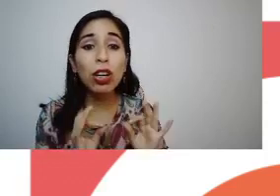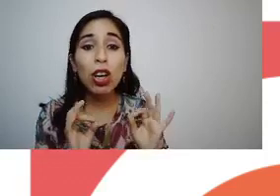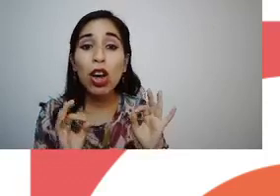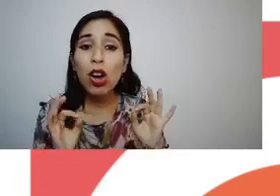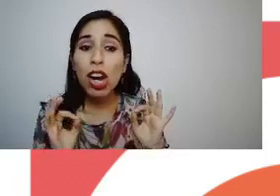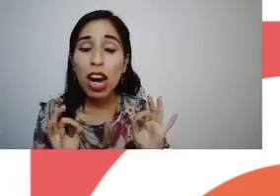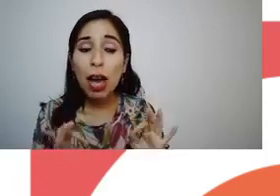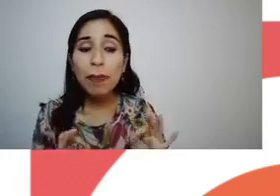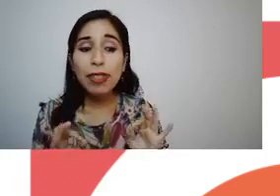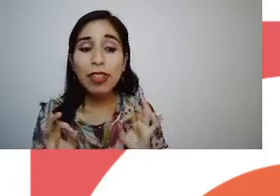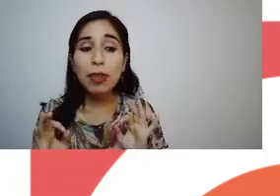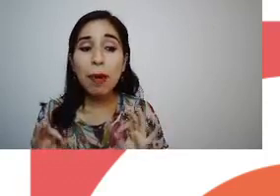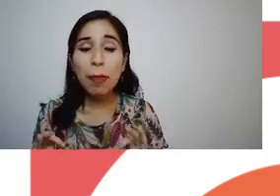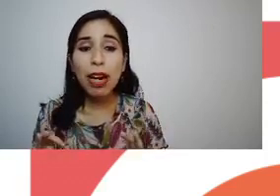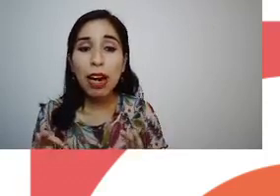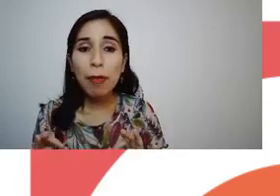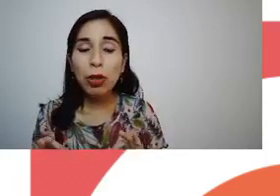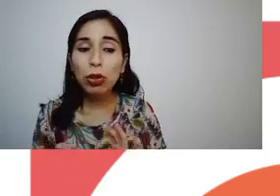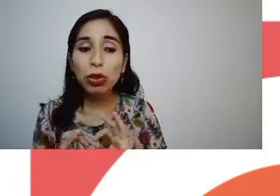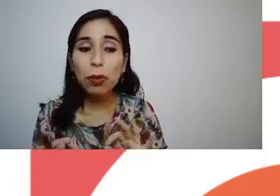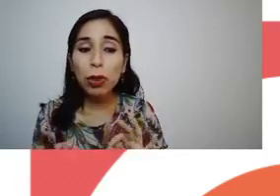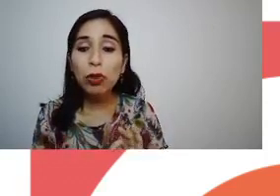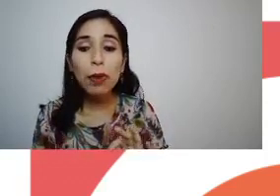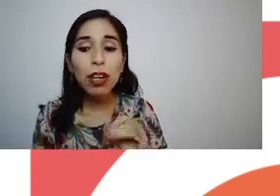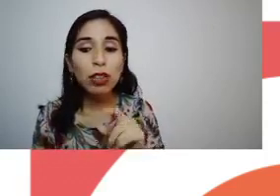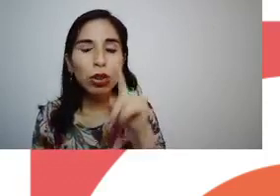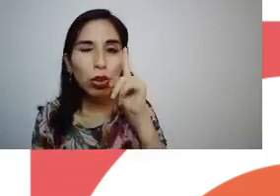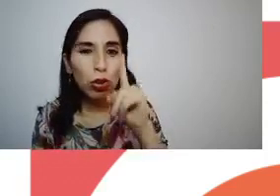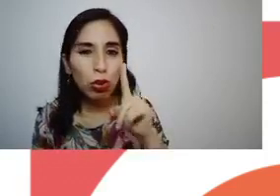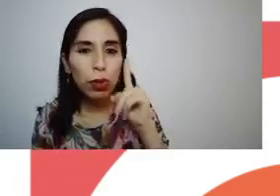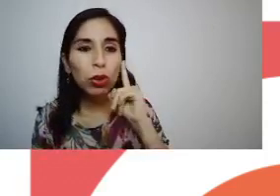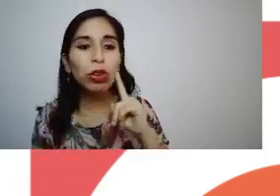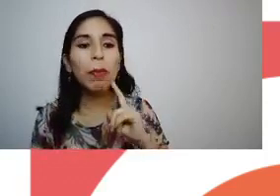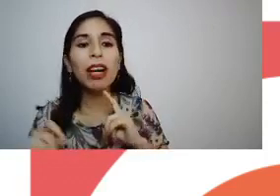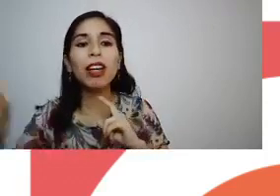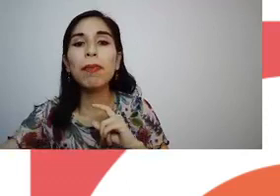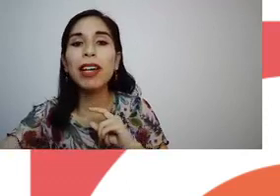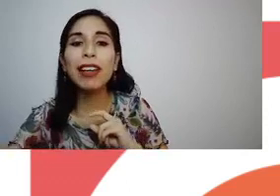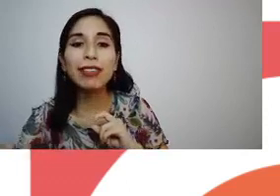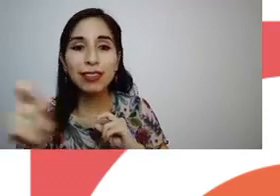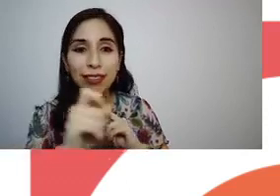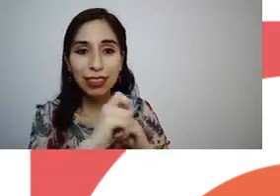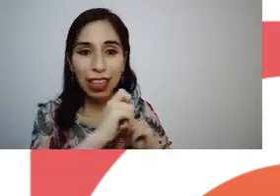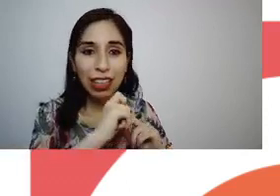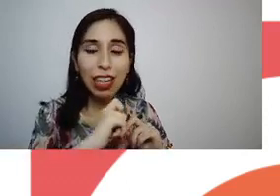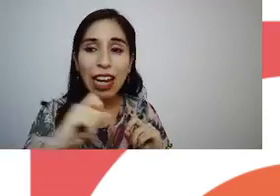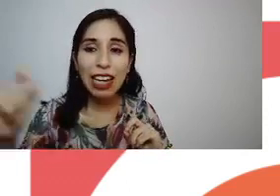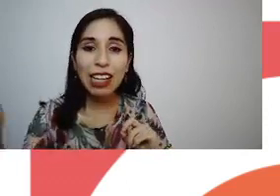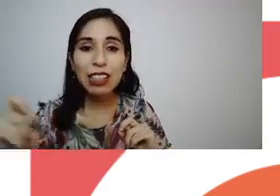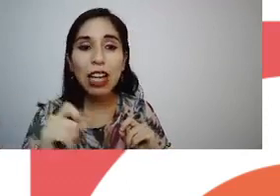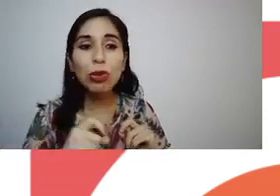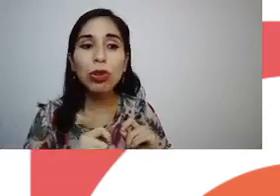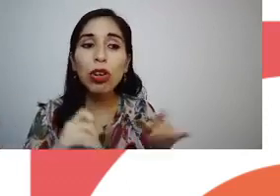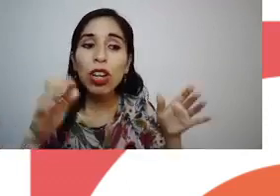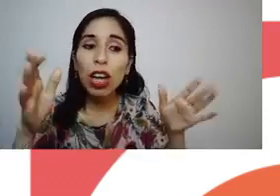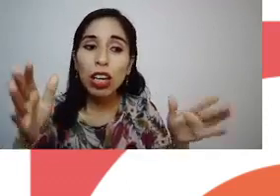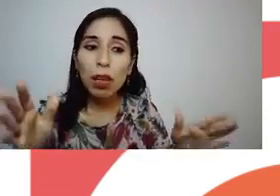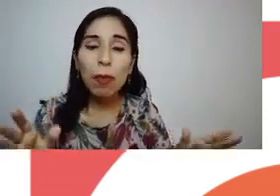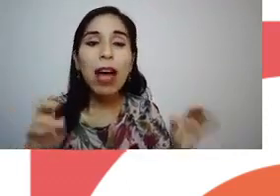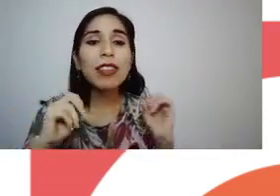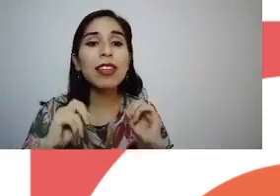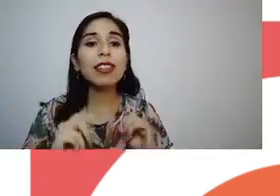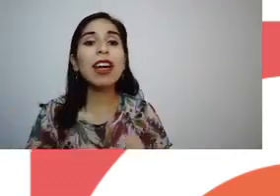no tienen lápiz y papel a la mano no se preocupen le doy un minuto para que pueda tener alcanzar uno